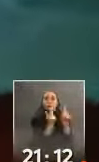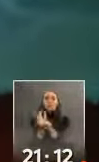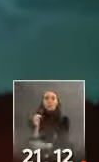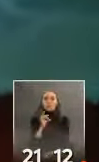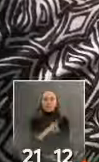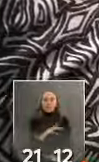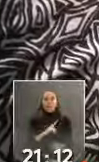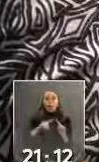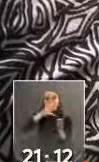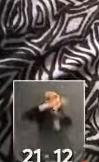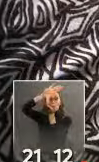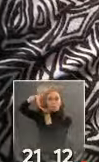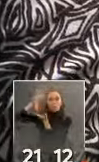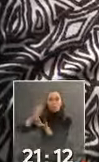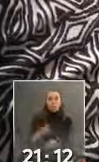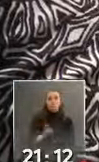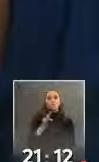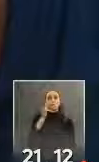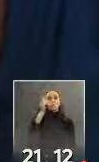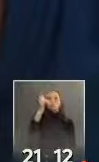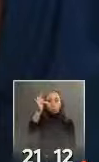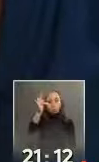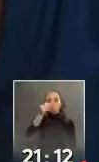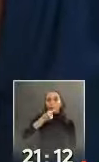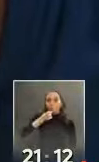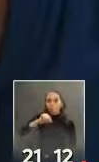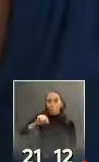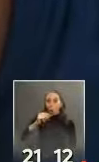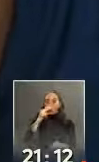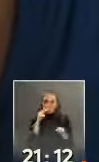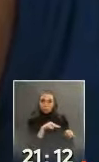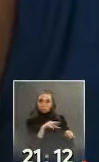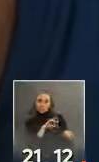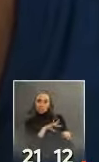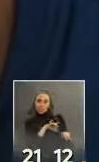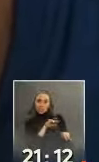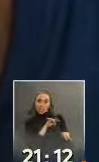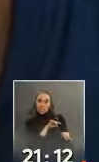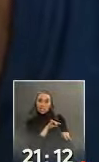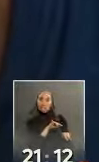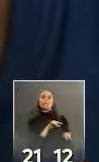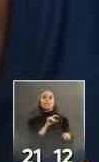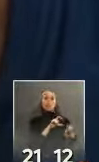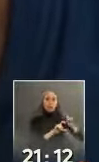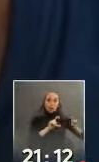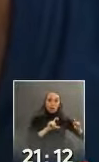para que otros países en un futuro no muy lejano vean a Chile como uno de sus proveedores.